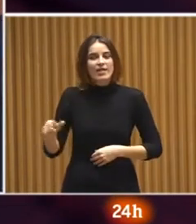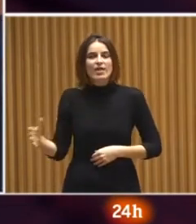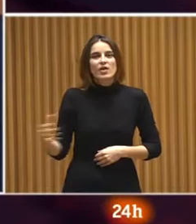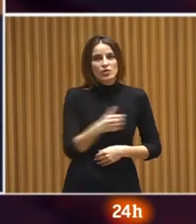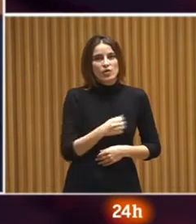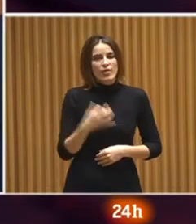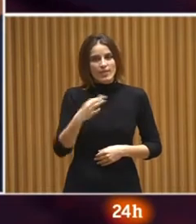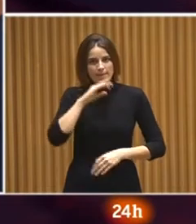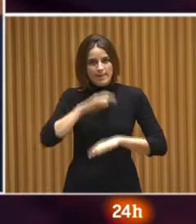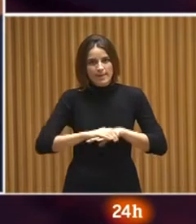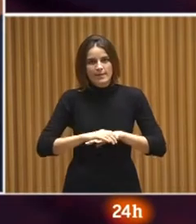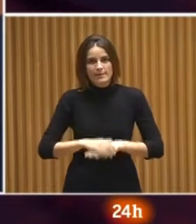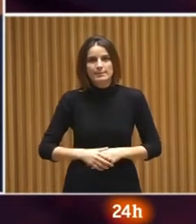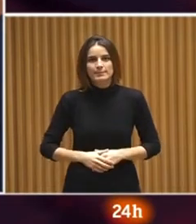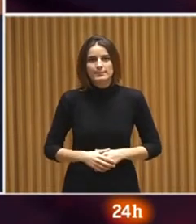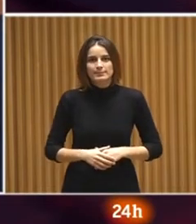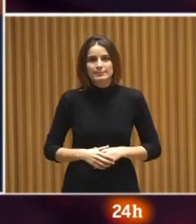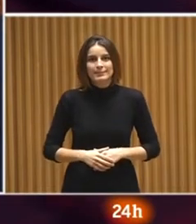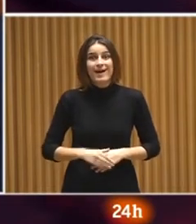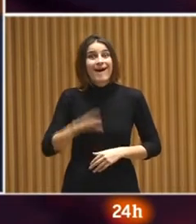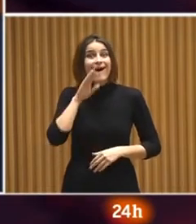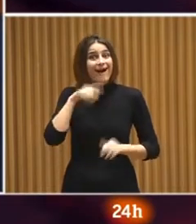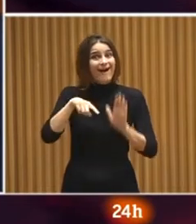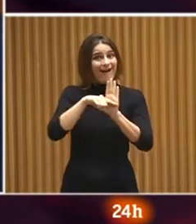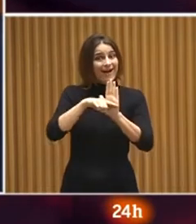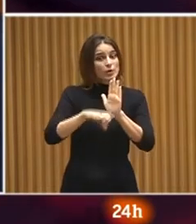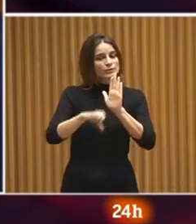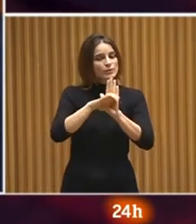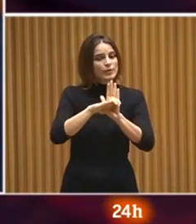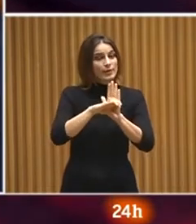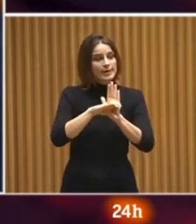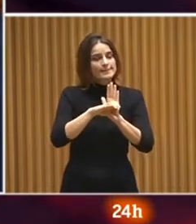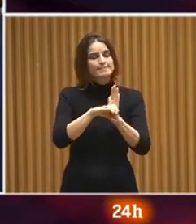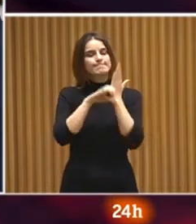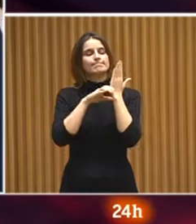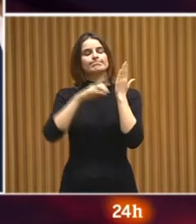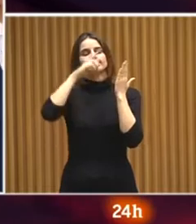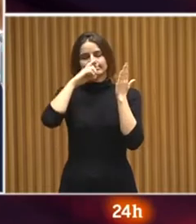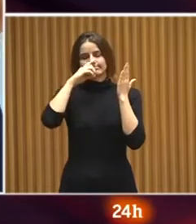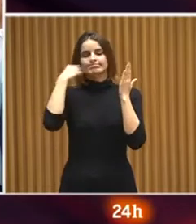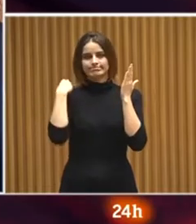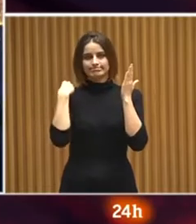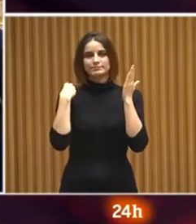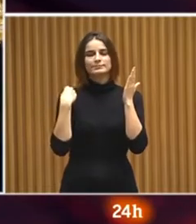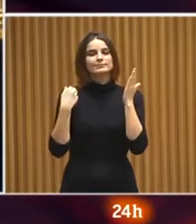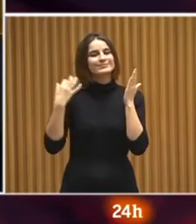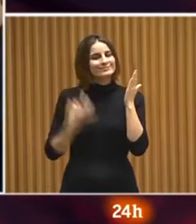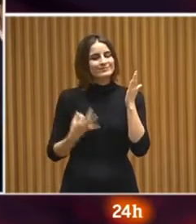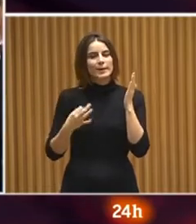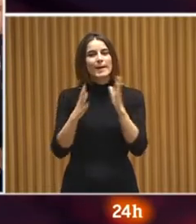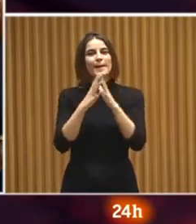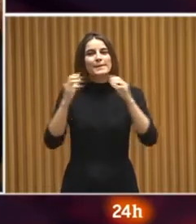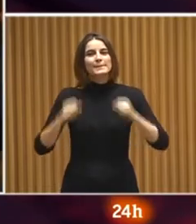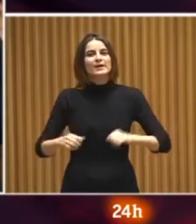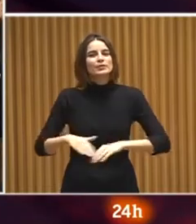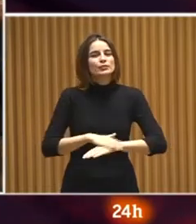Esa cláusula constitucional nos recuerda el sentido profundamente incluyente de nuestro pacto fundamental y, con él, el